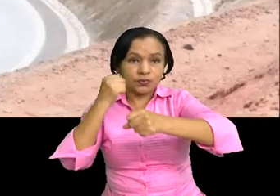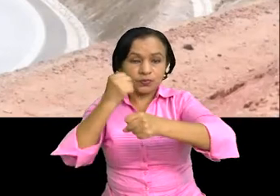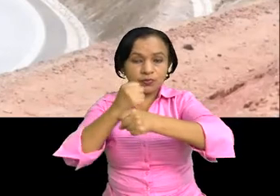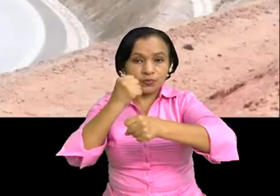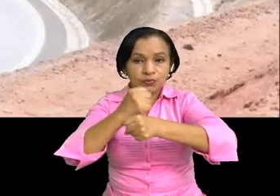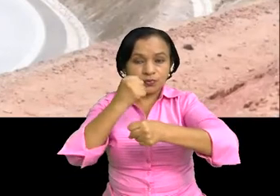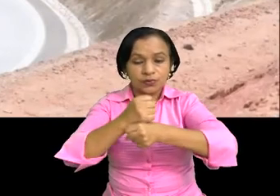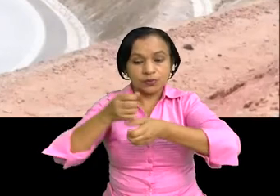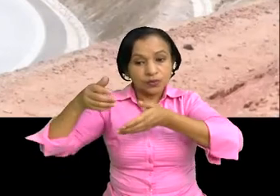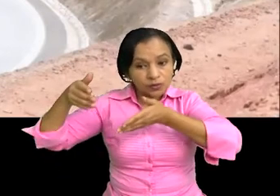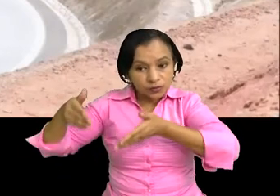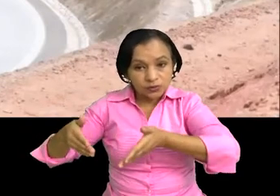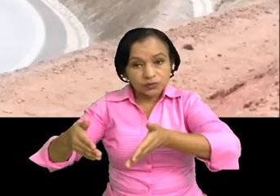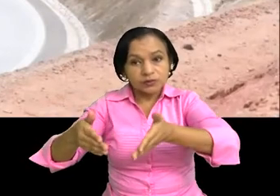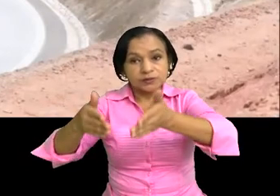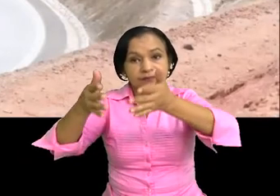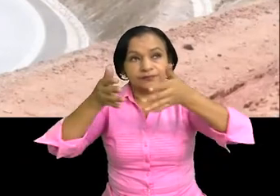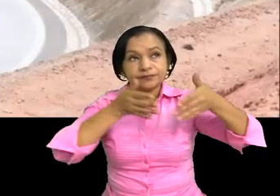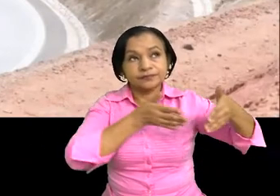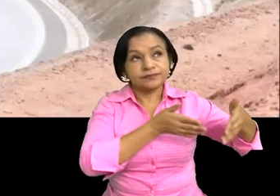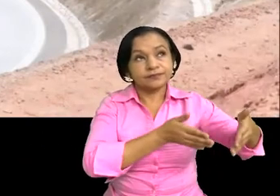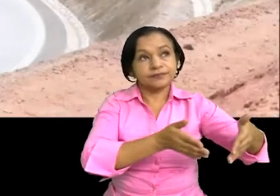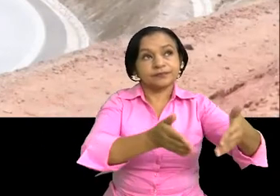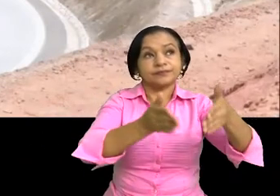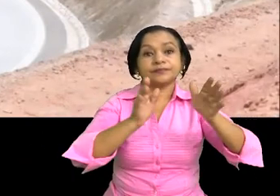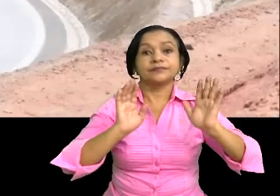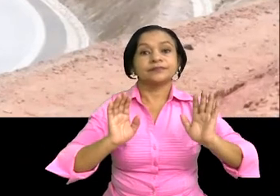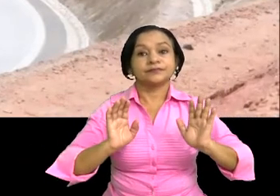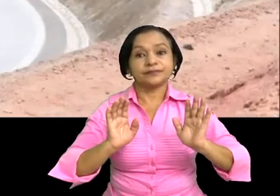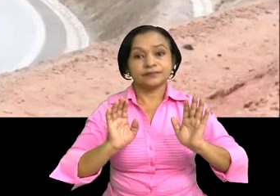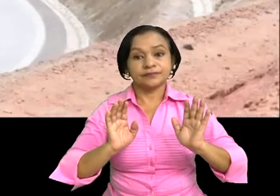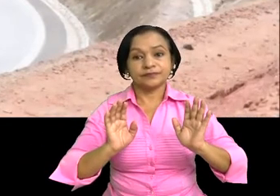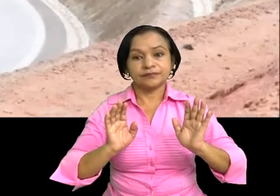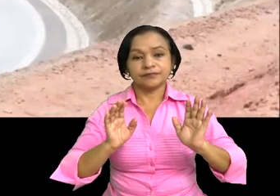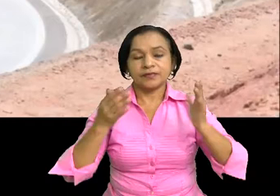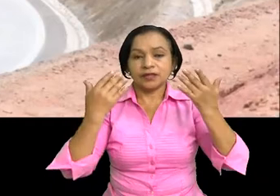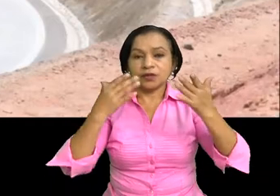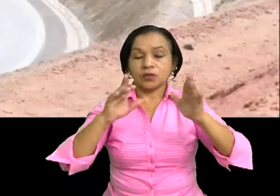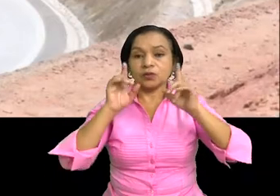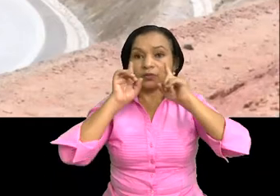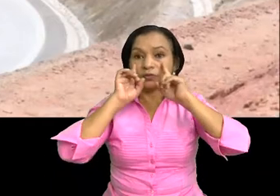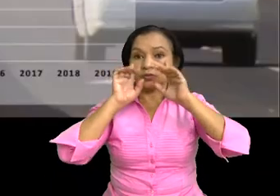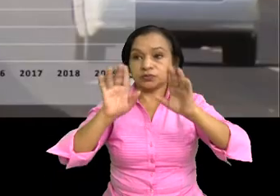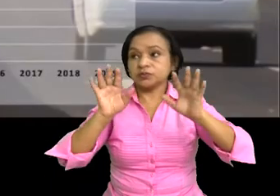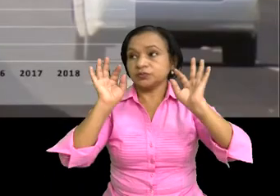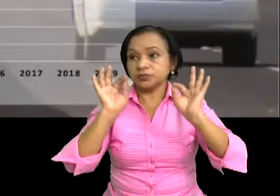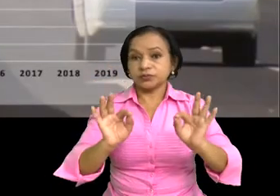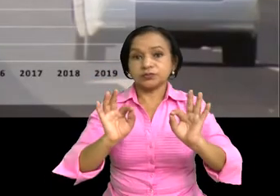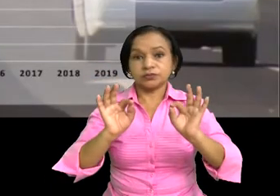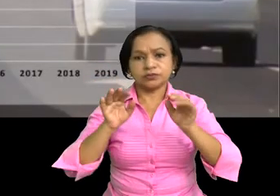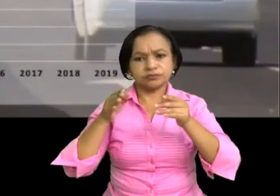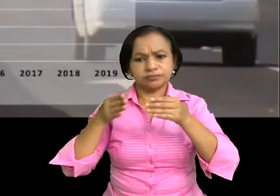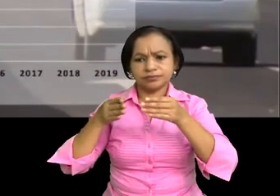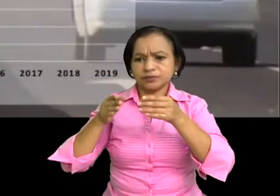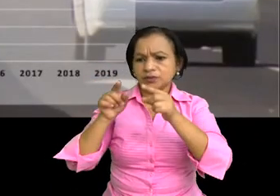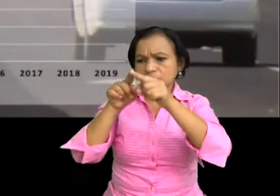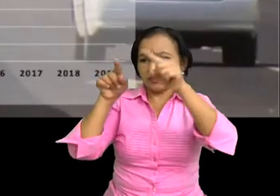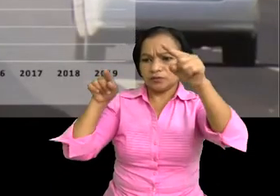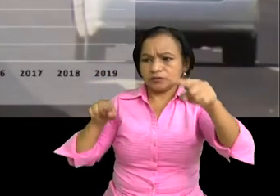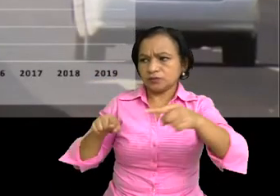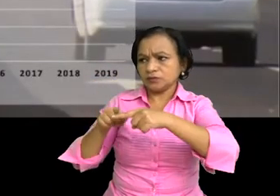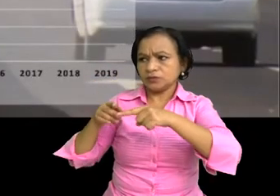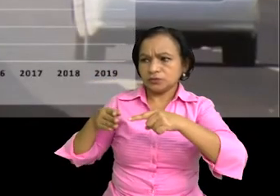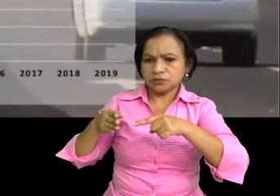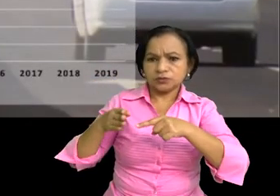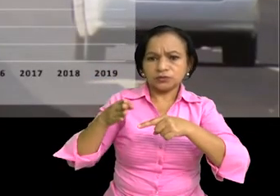drenaje, con sí, sus sí. dispositivos de seguridad, con su señalización, con